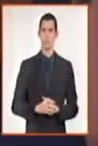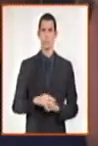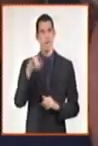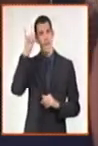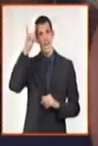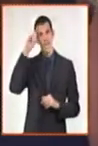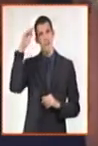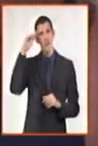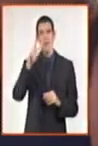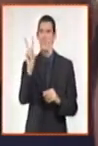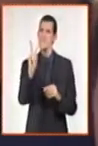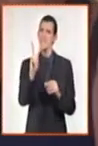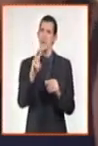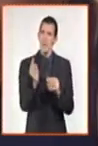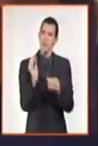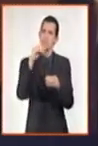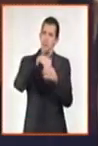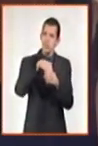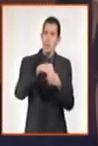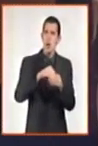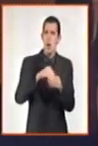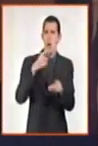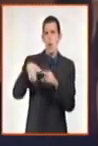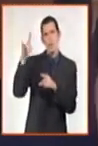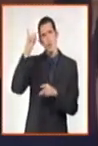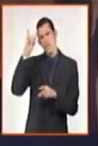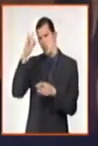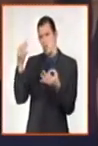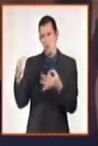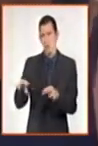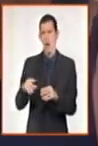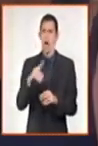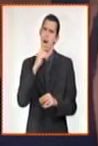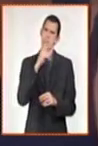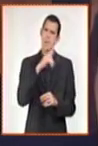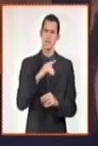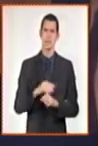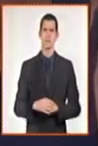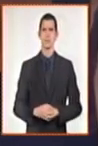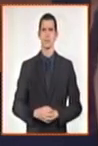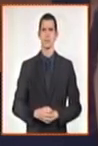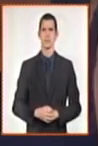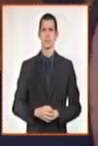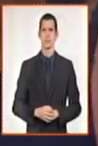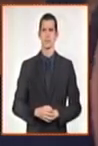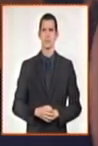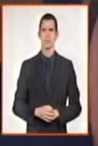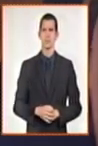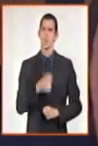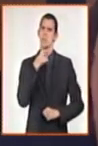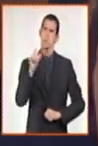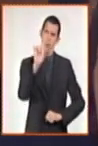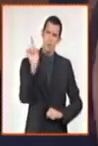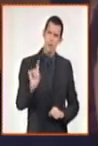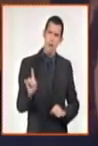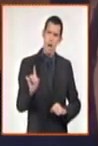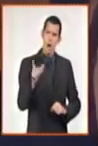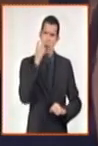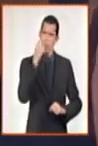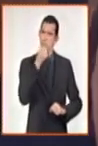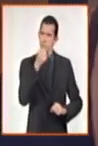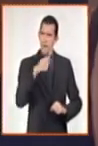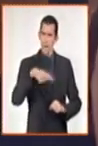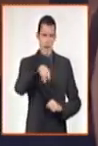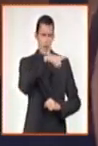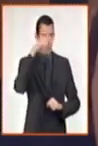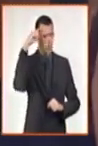leche fortificada para los niños pequeños y la otra leche para los niñitos más grandes. ¿Y la comunidad aquí ha venido a recibir los productos? Sí,